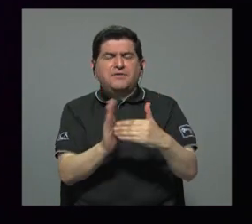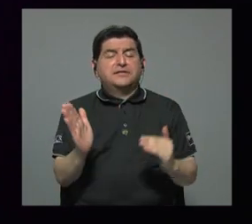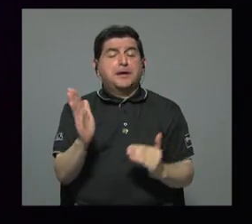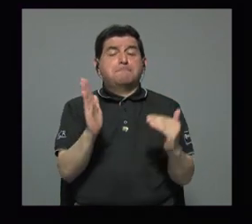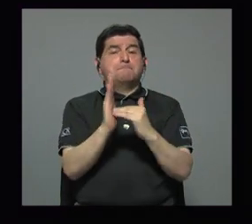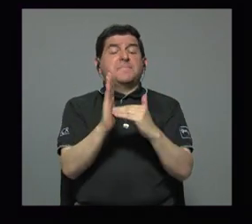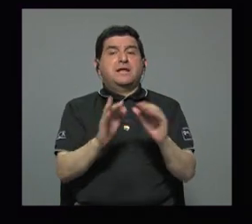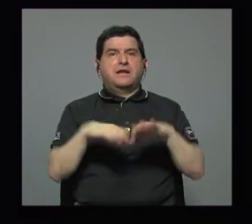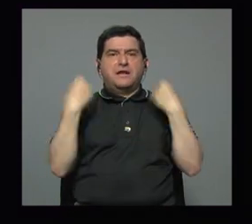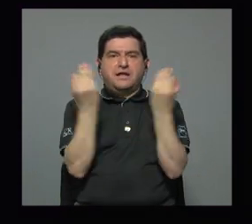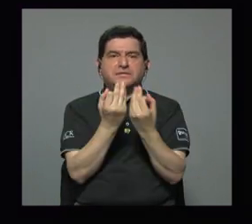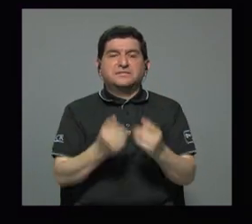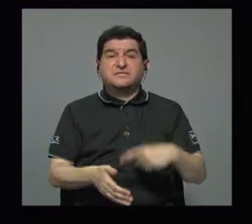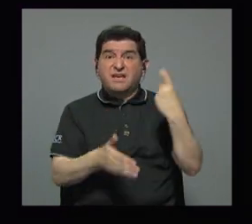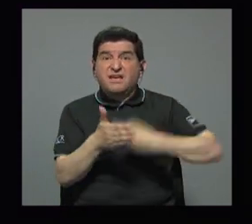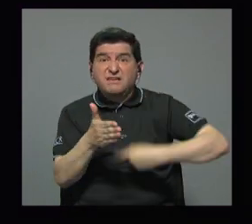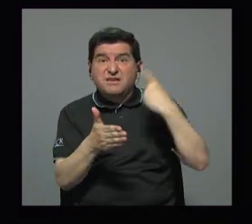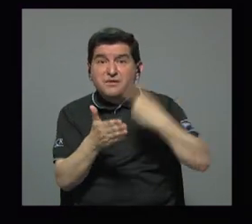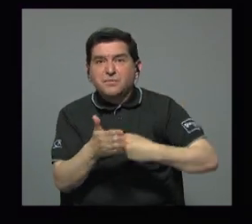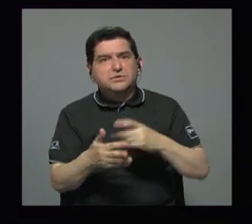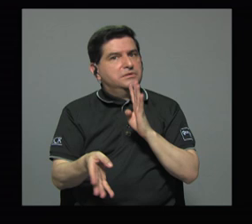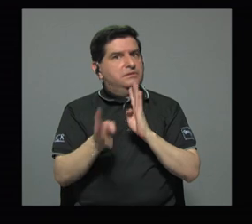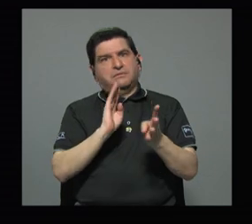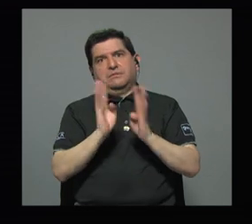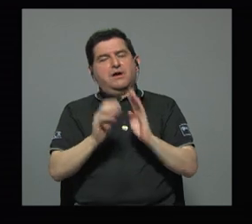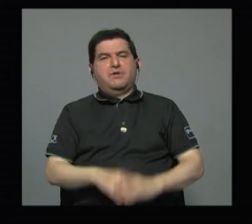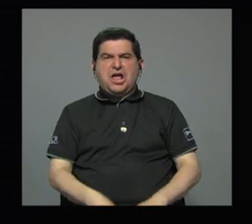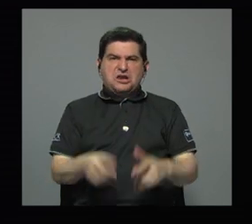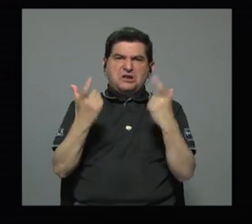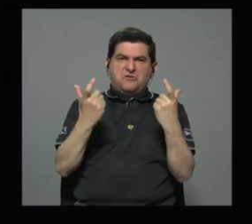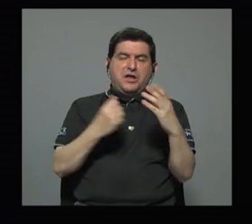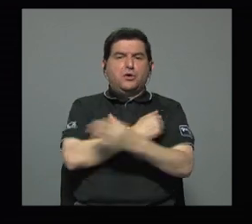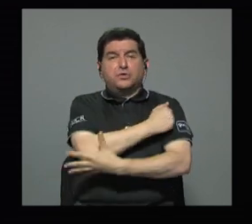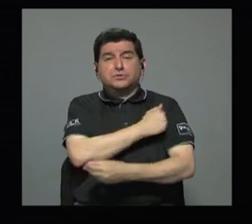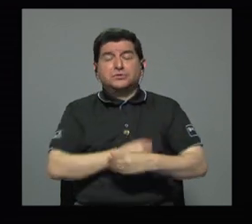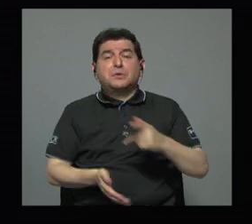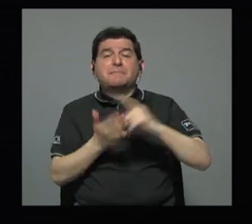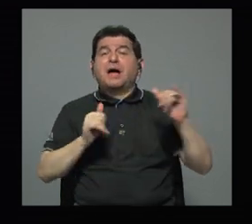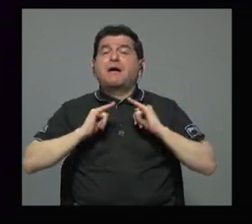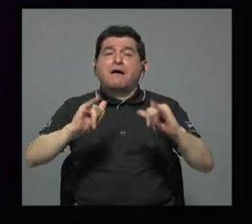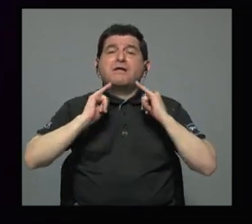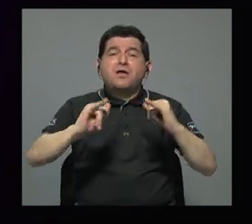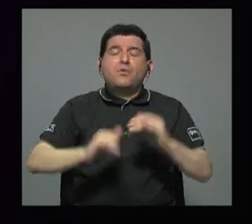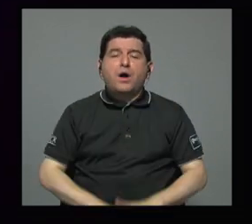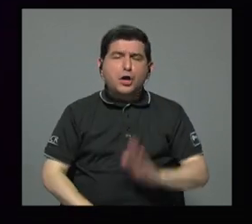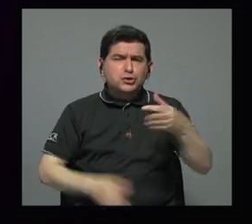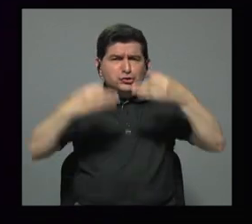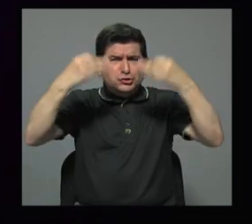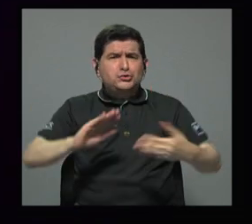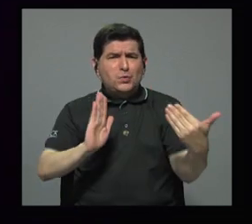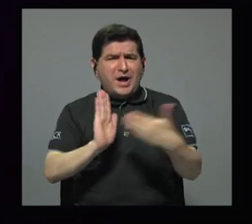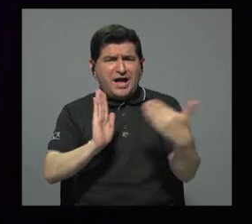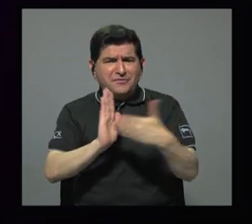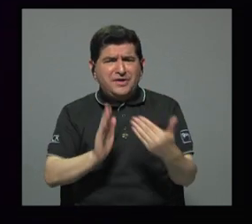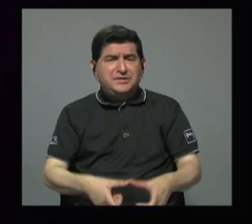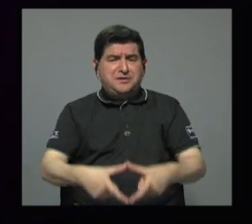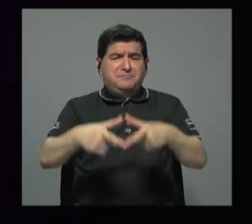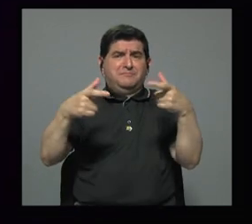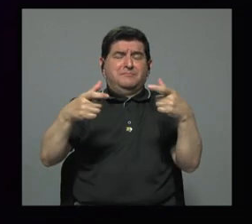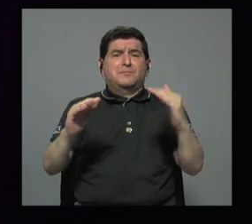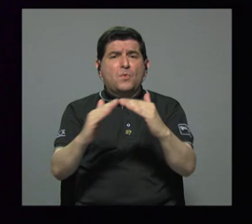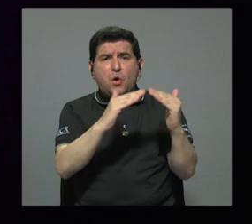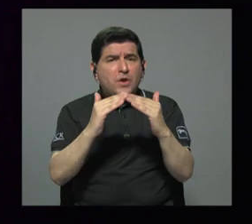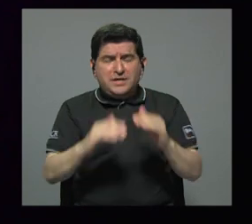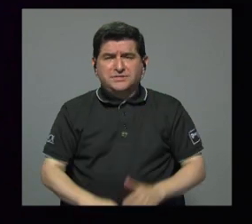de familias y de los impuestos ni hablar ricos y pobres pagan por igual sus decisiones han afectado a una gran parte de la